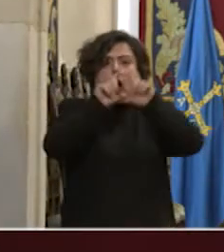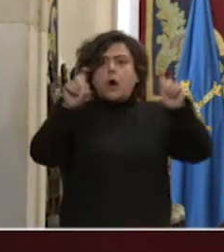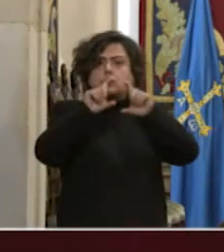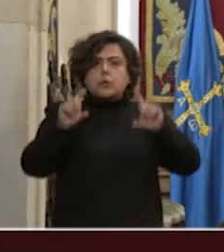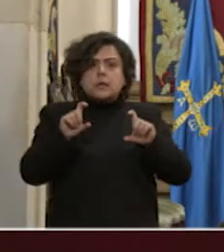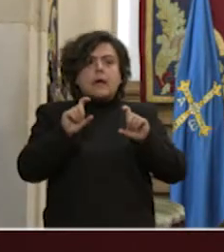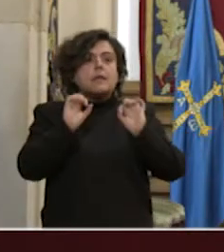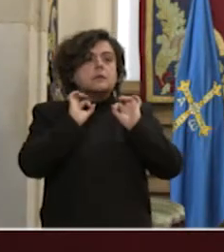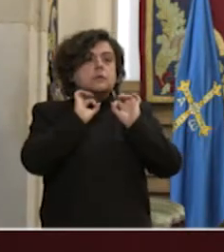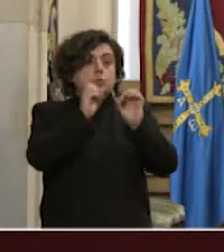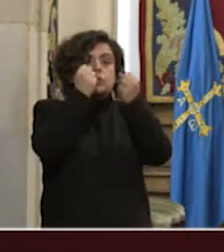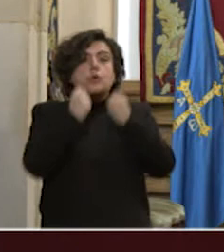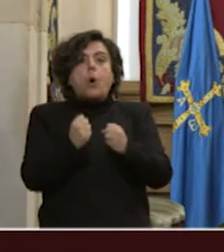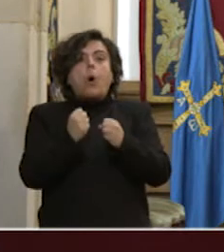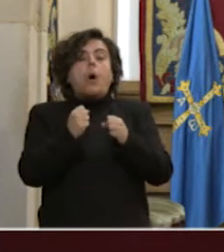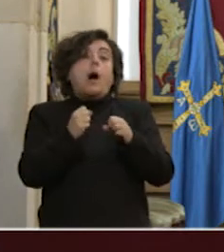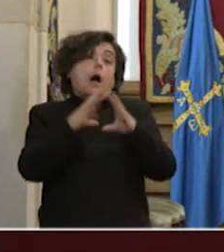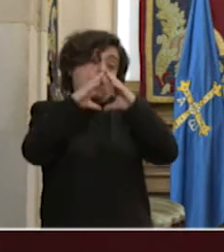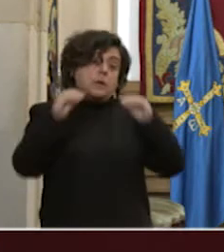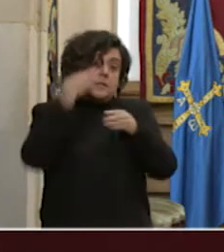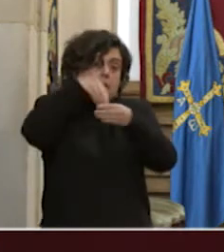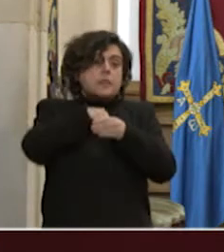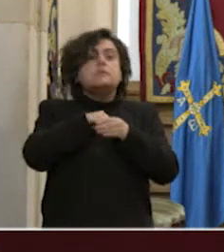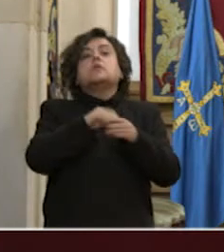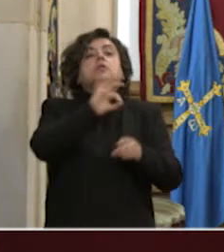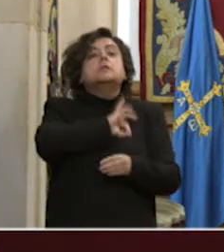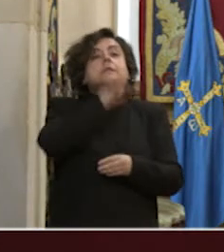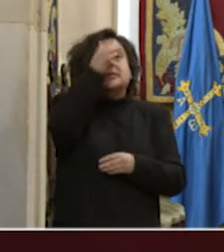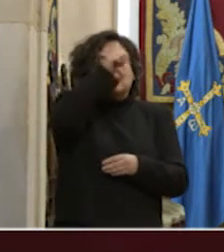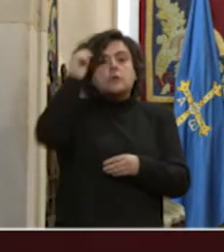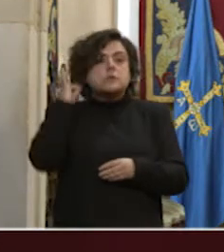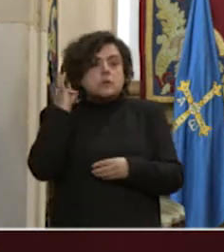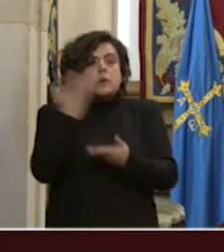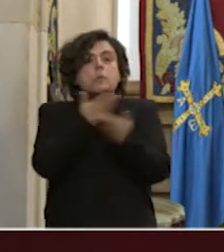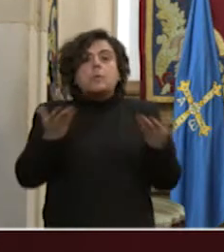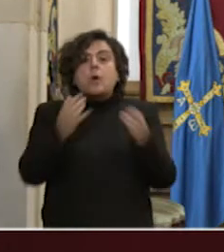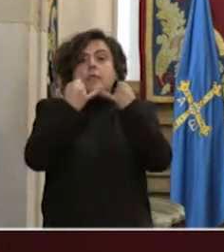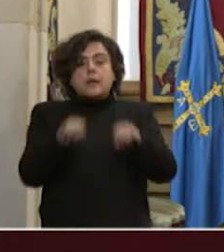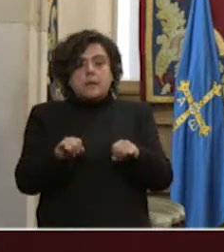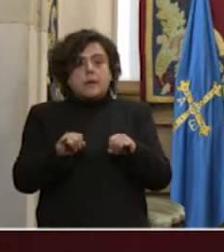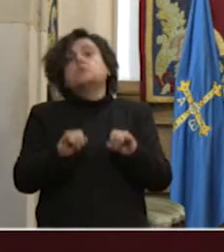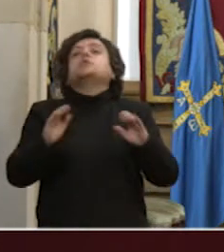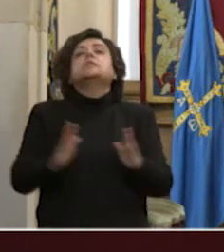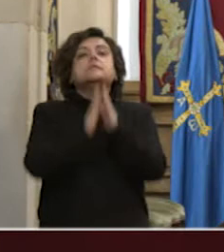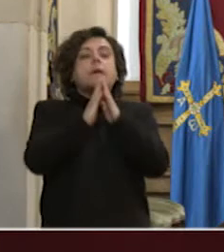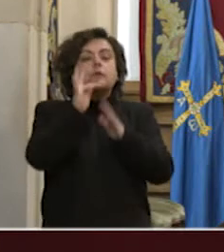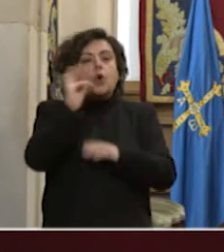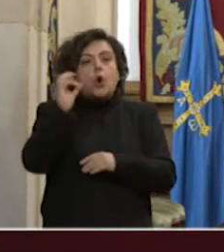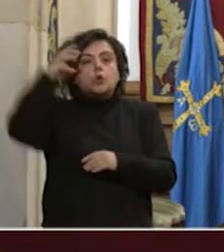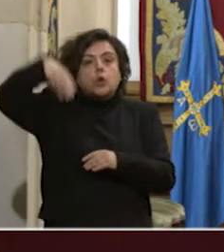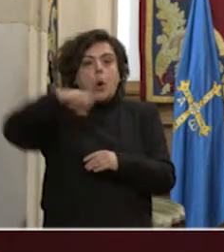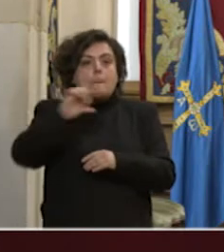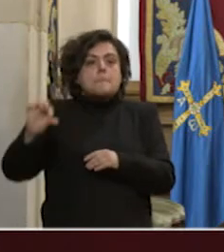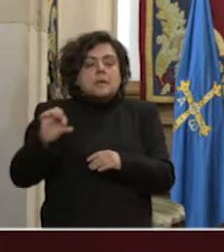académicas, autoridades, señoras y señores. Celebramos la festividad de Santo Tomás de Aquino más singular de nuestra